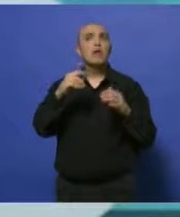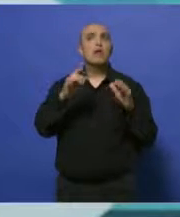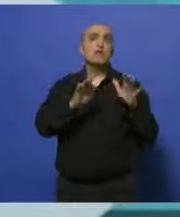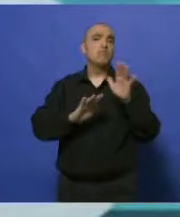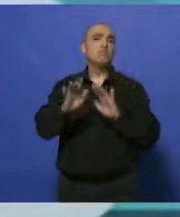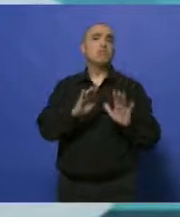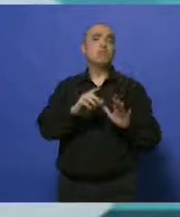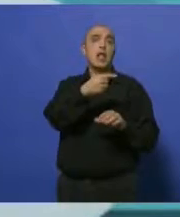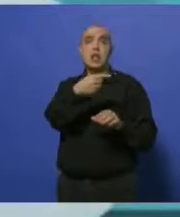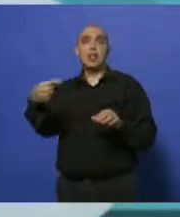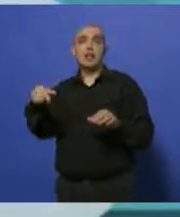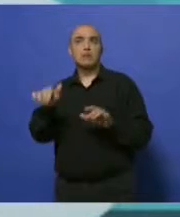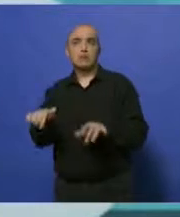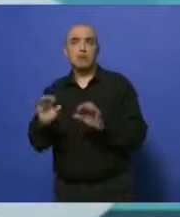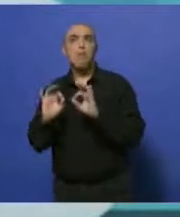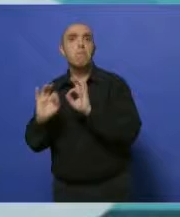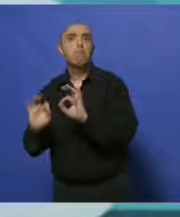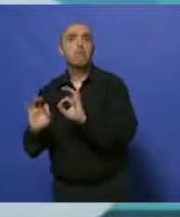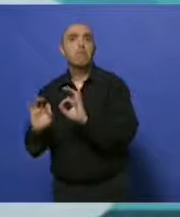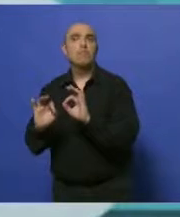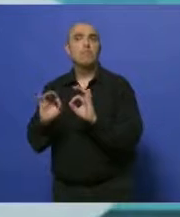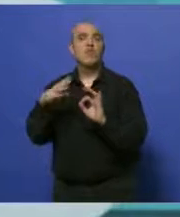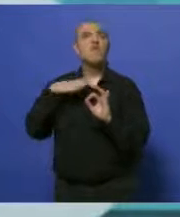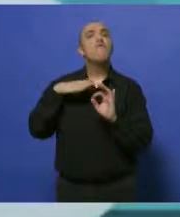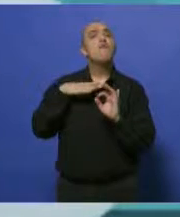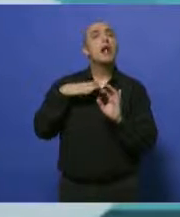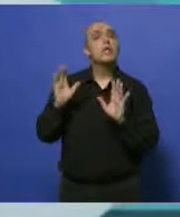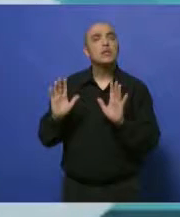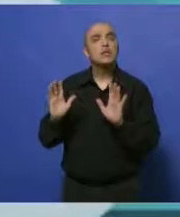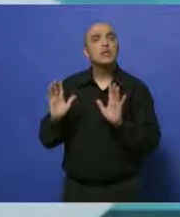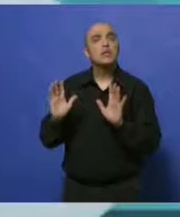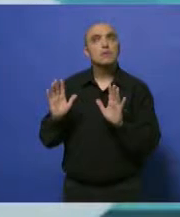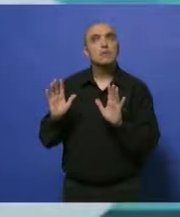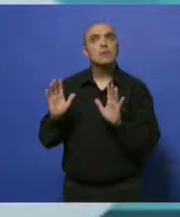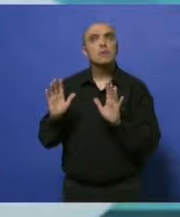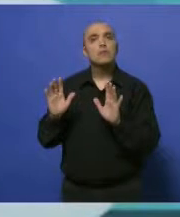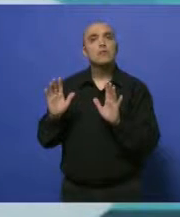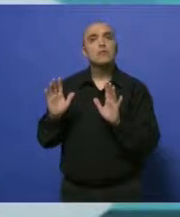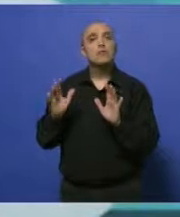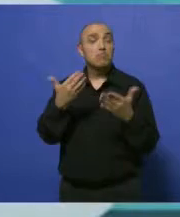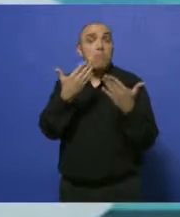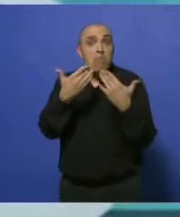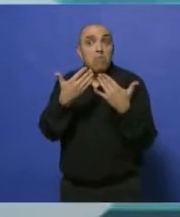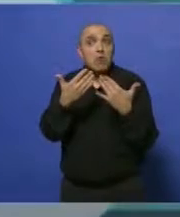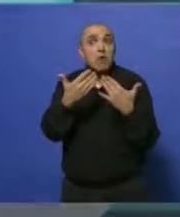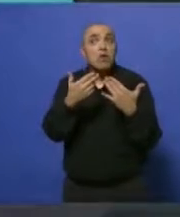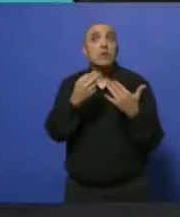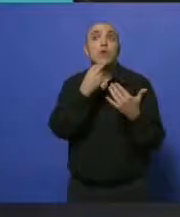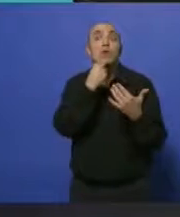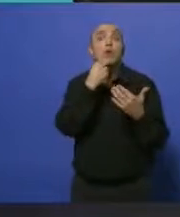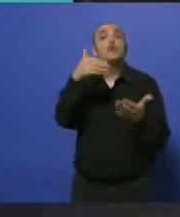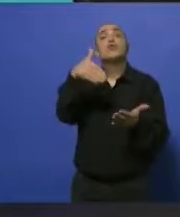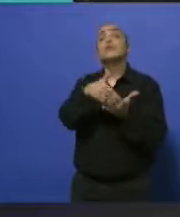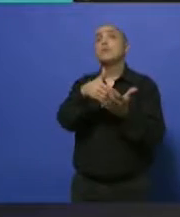que restan registrarse cuando quedan menos de 24 horas para que culmine la posibilidad y luego van a ser bloqueadas